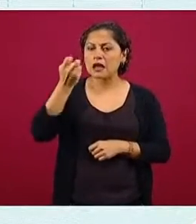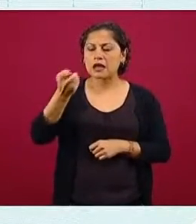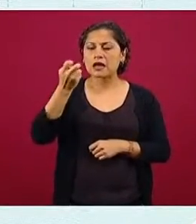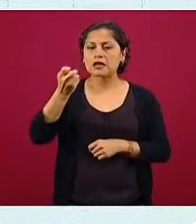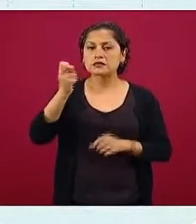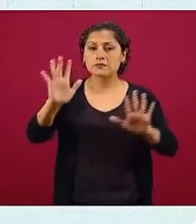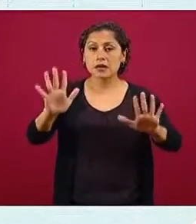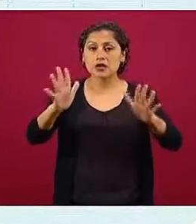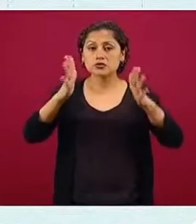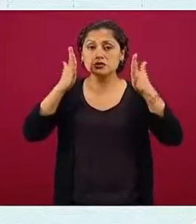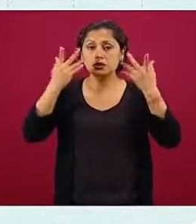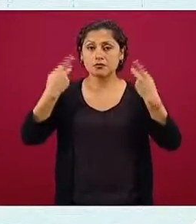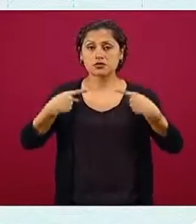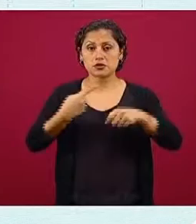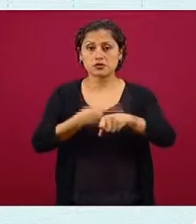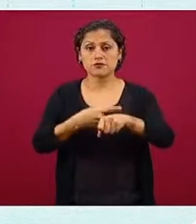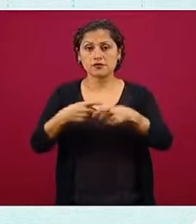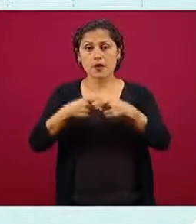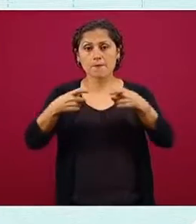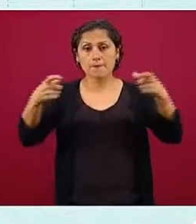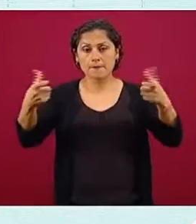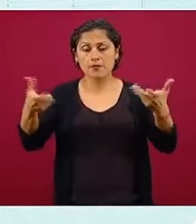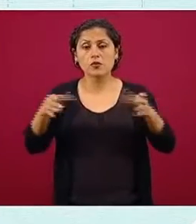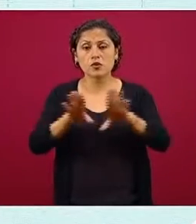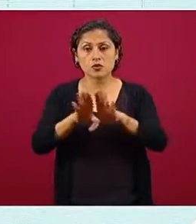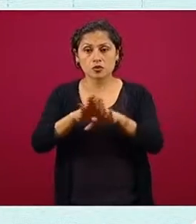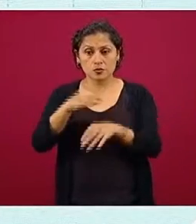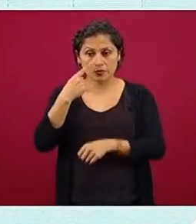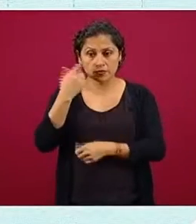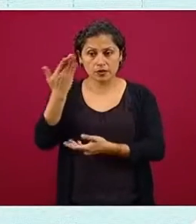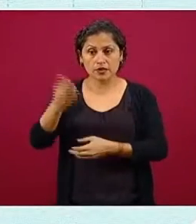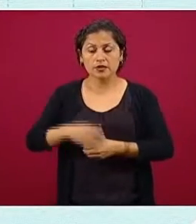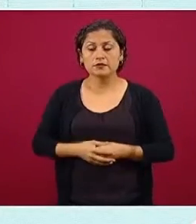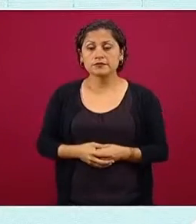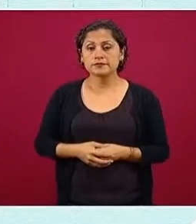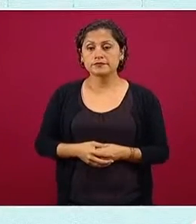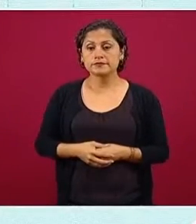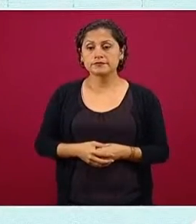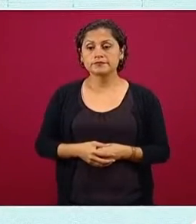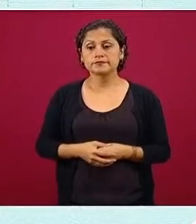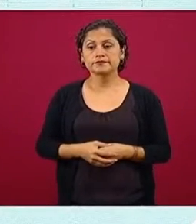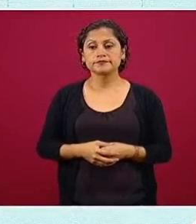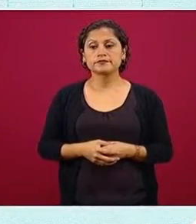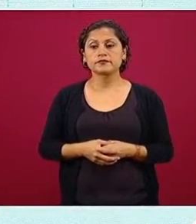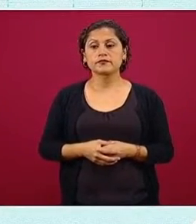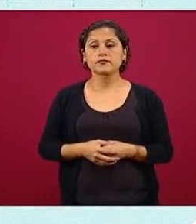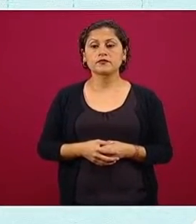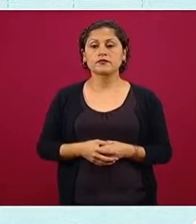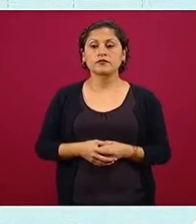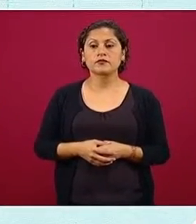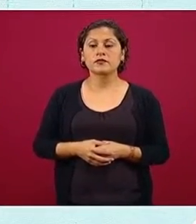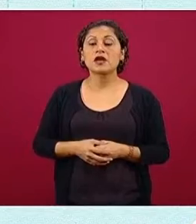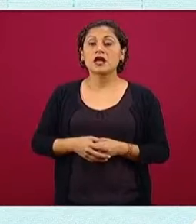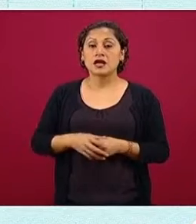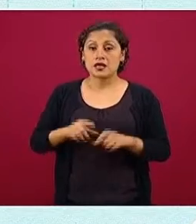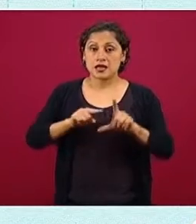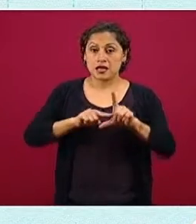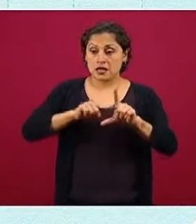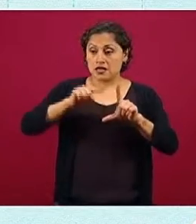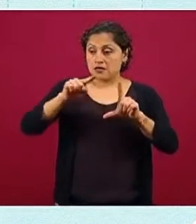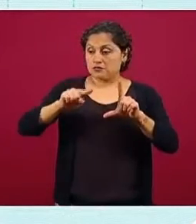epidemia. En la primera, los casos, si la curva de color representando la ocurrencia de casos nuevos